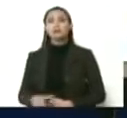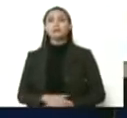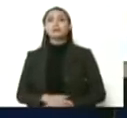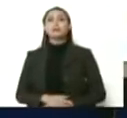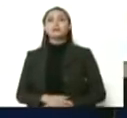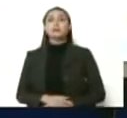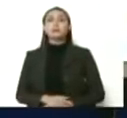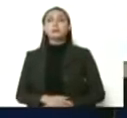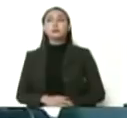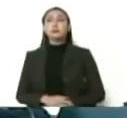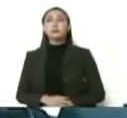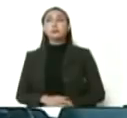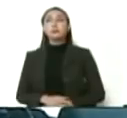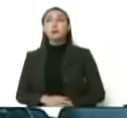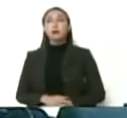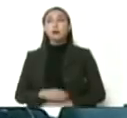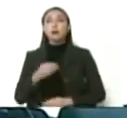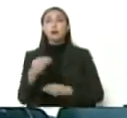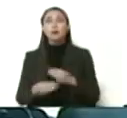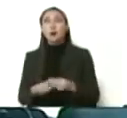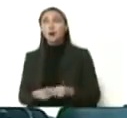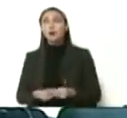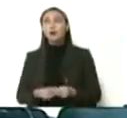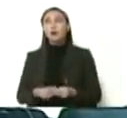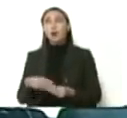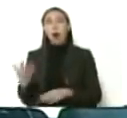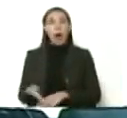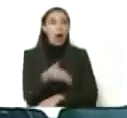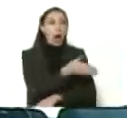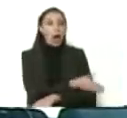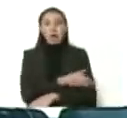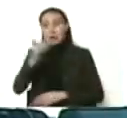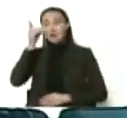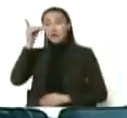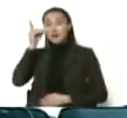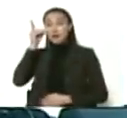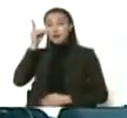Estaba tomando sol ahora la vicepresidenta ahí.